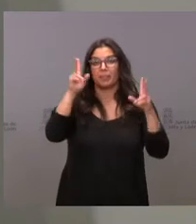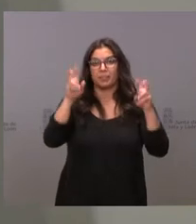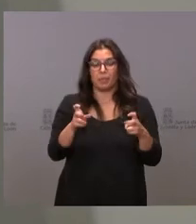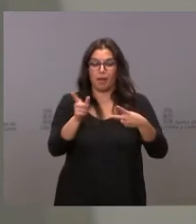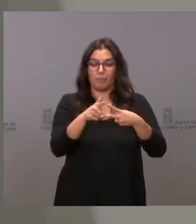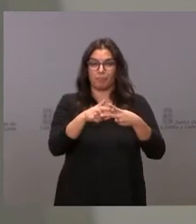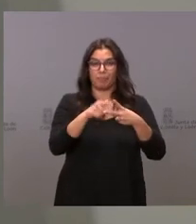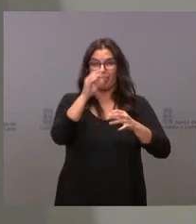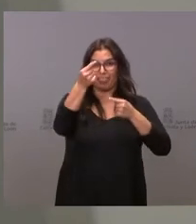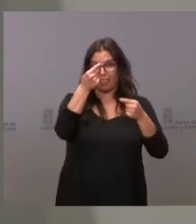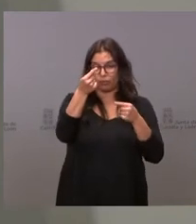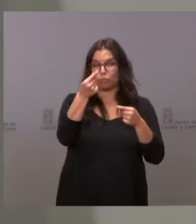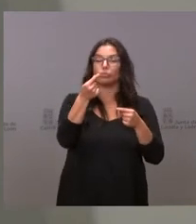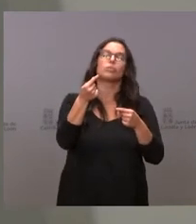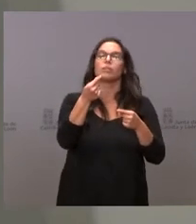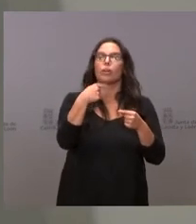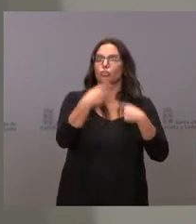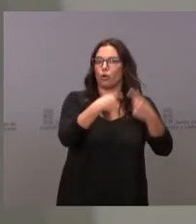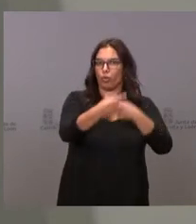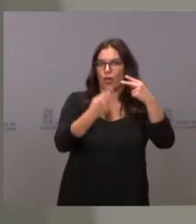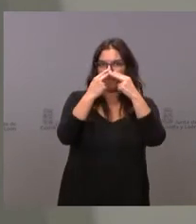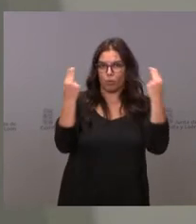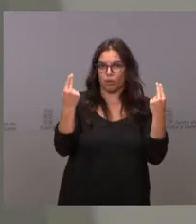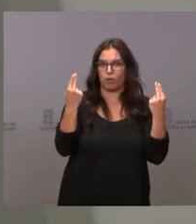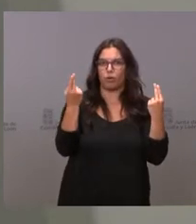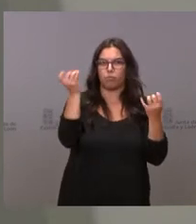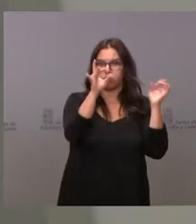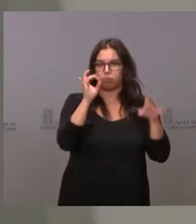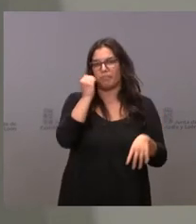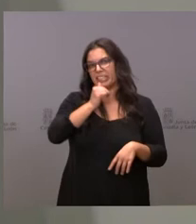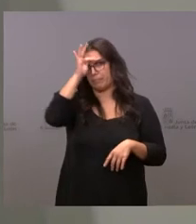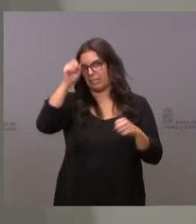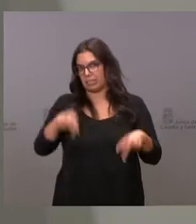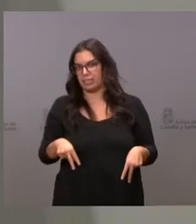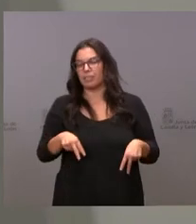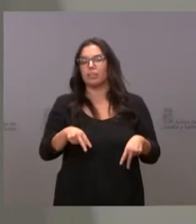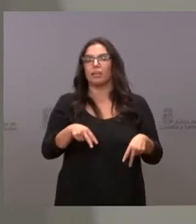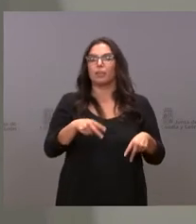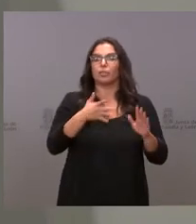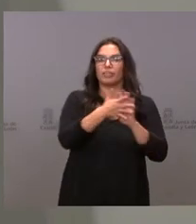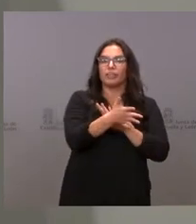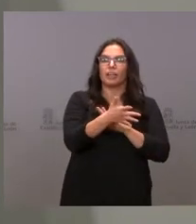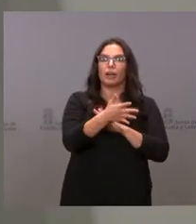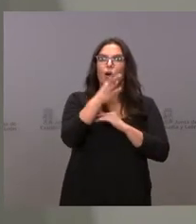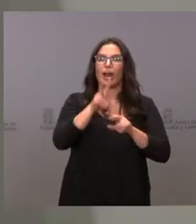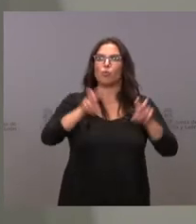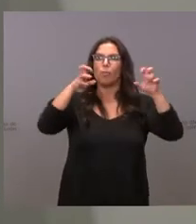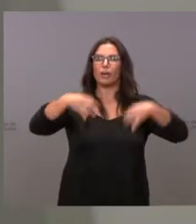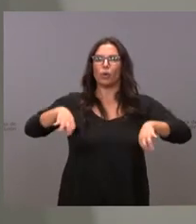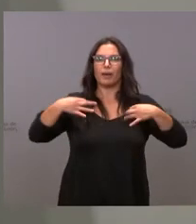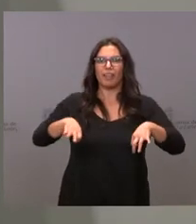Ahora mismo no estamos publicando a los fines de semana, pero hoy se publicará. Y no se trata de entrar en una nueva normalidad.